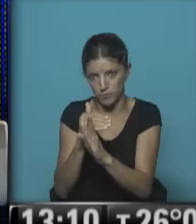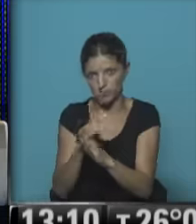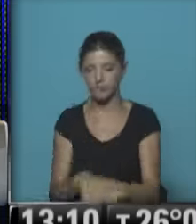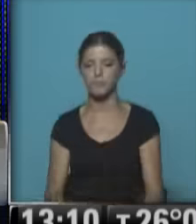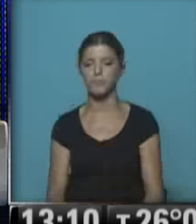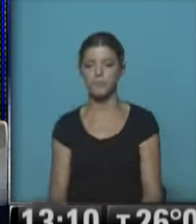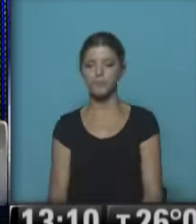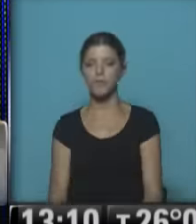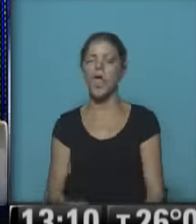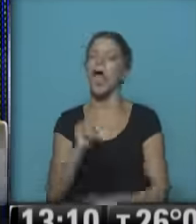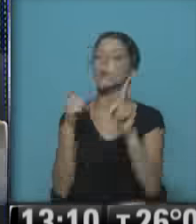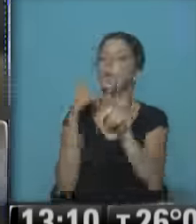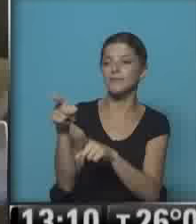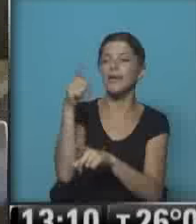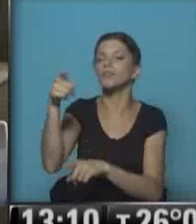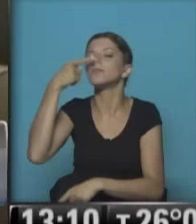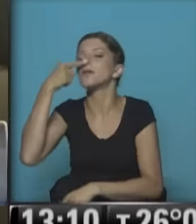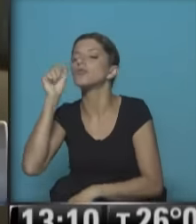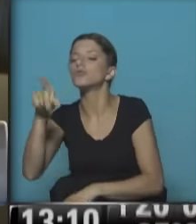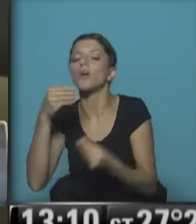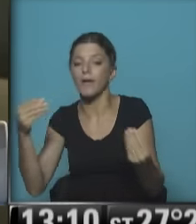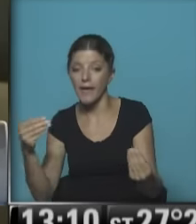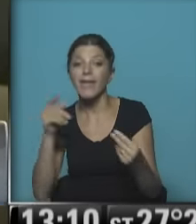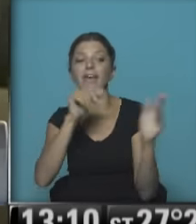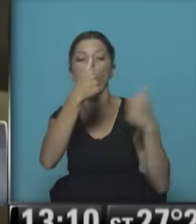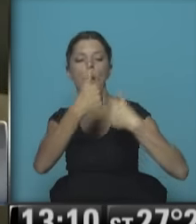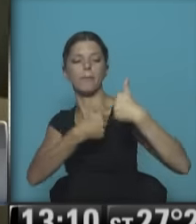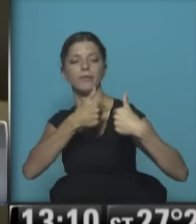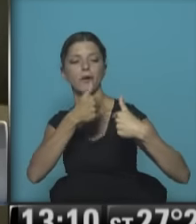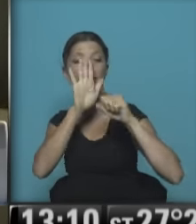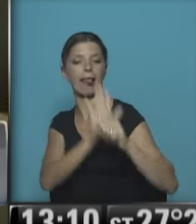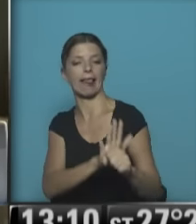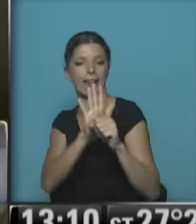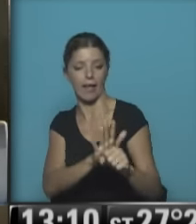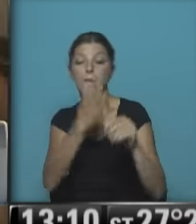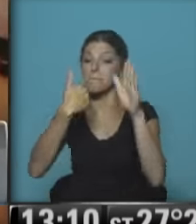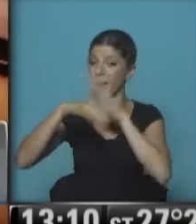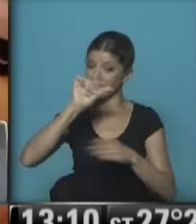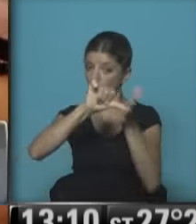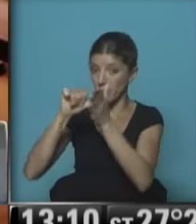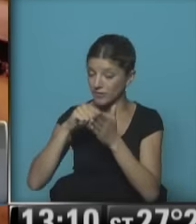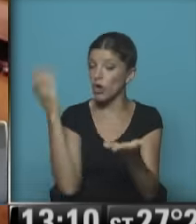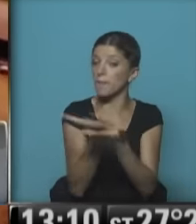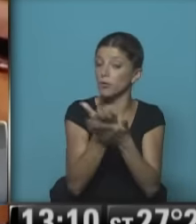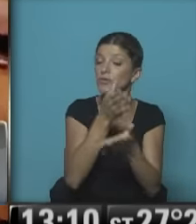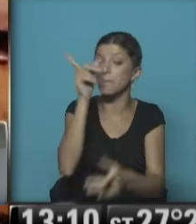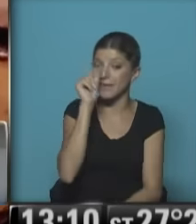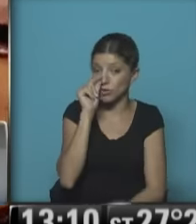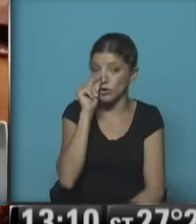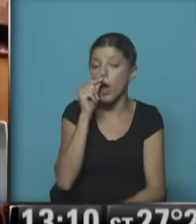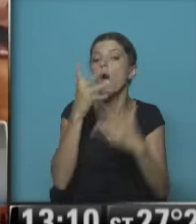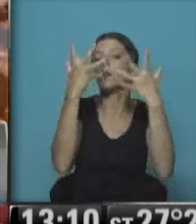se le atribuye a los saudíes es querer asfixiar a sus rivales, principalmente a los países productores de petróleo por sistemas